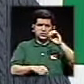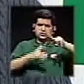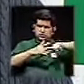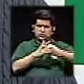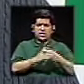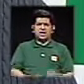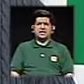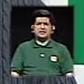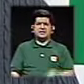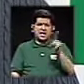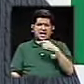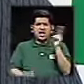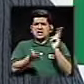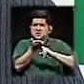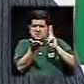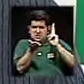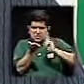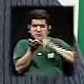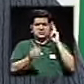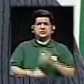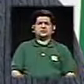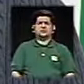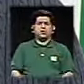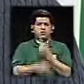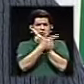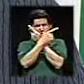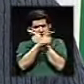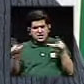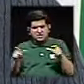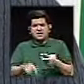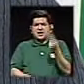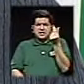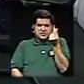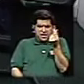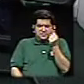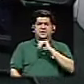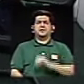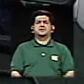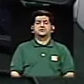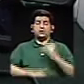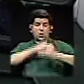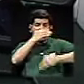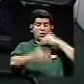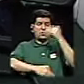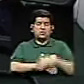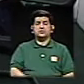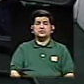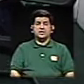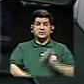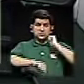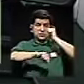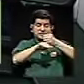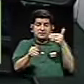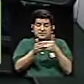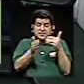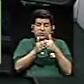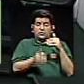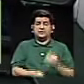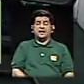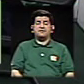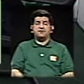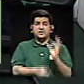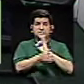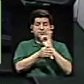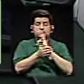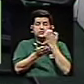desgravación arancelaria la liberalización de precios el proceso de reconstitución del estado en función de las nuevas